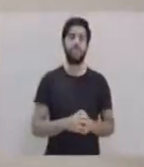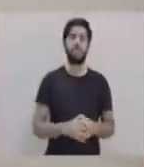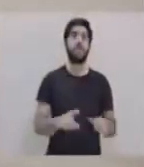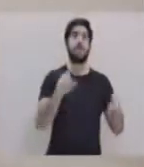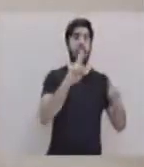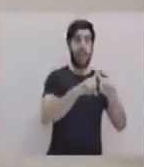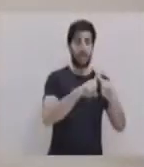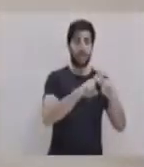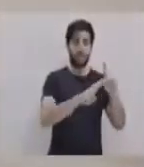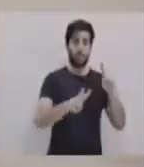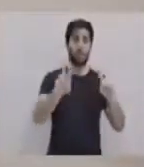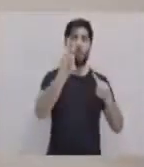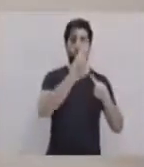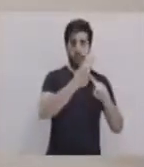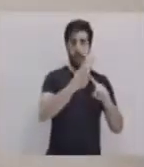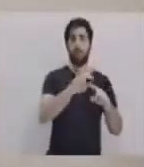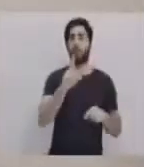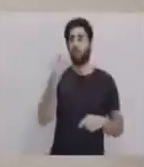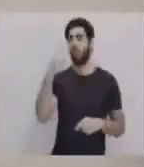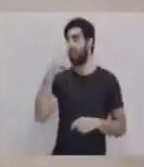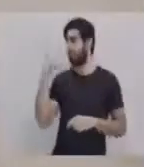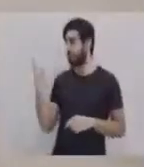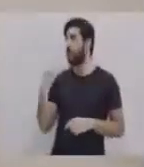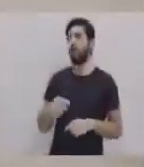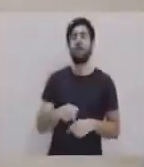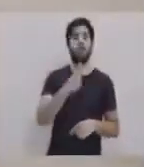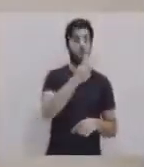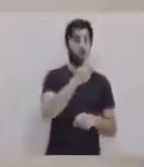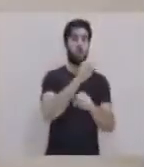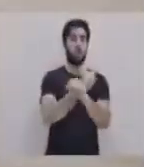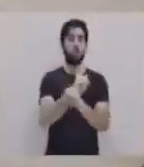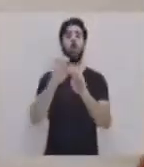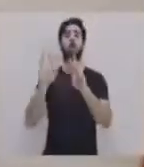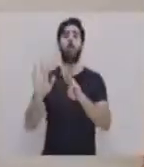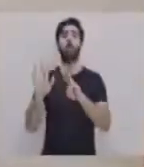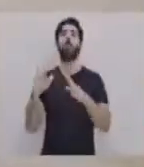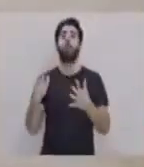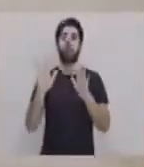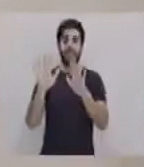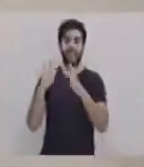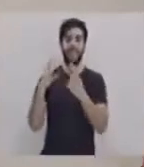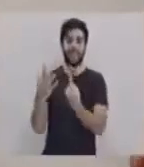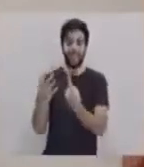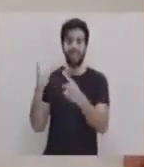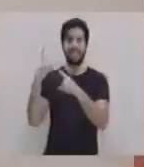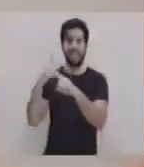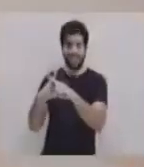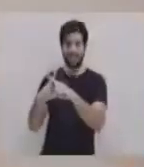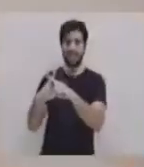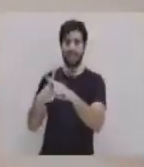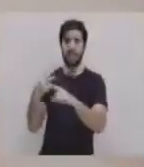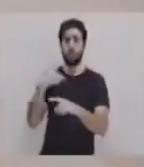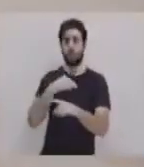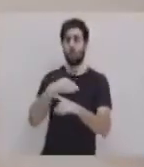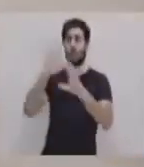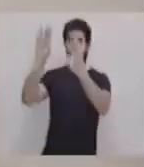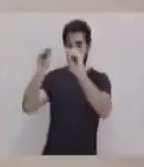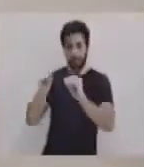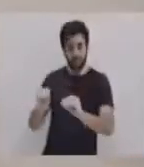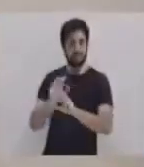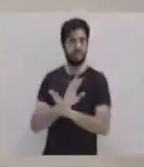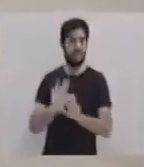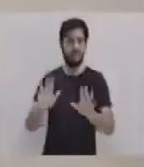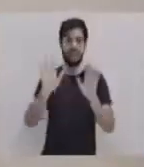16. 16x y solo bajamos el número 17. Cuando hay un número que no tiene una variable,